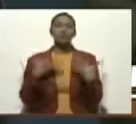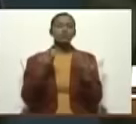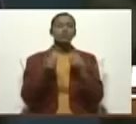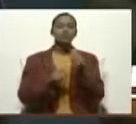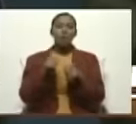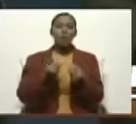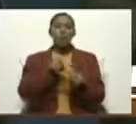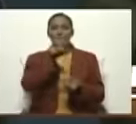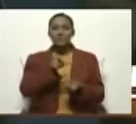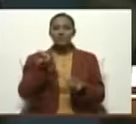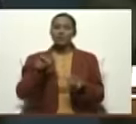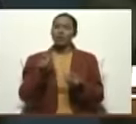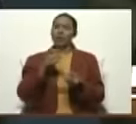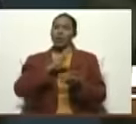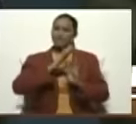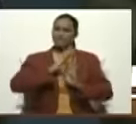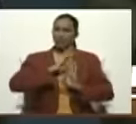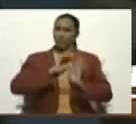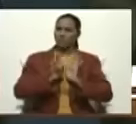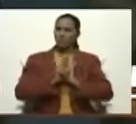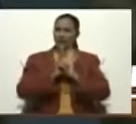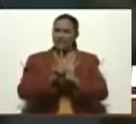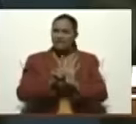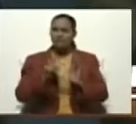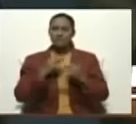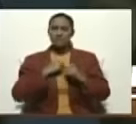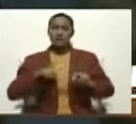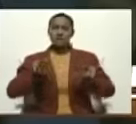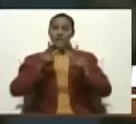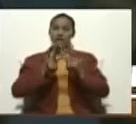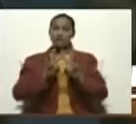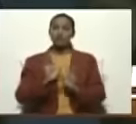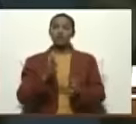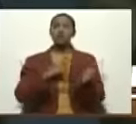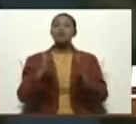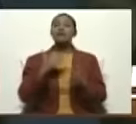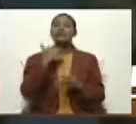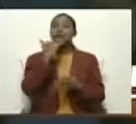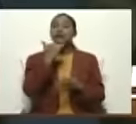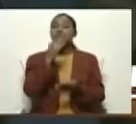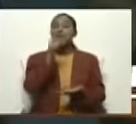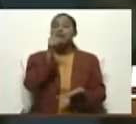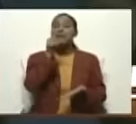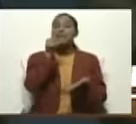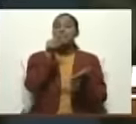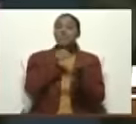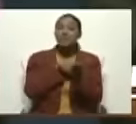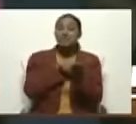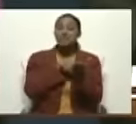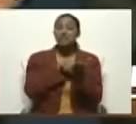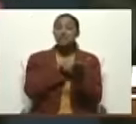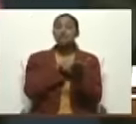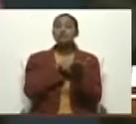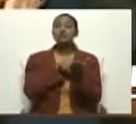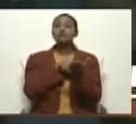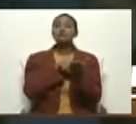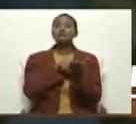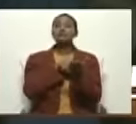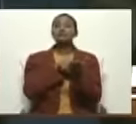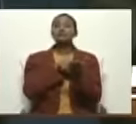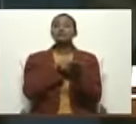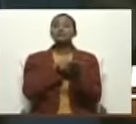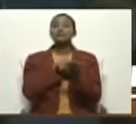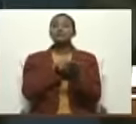valiente todos los asedios de casi 1000 medidas coercitivas unilaterales que son caídas de bombas